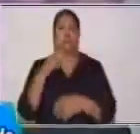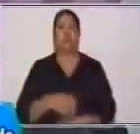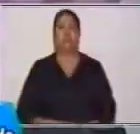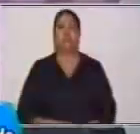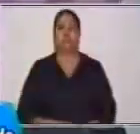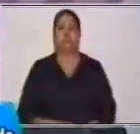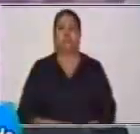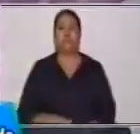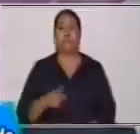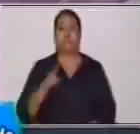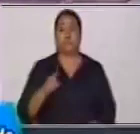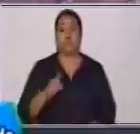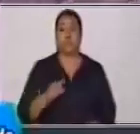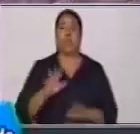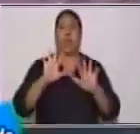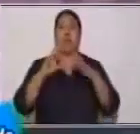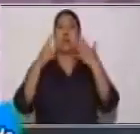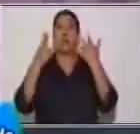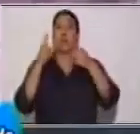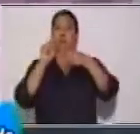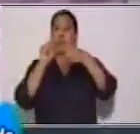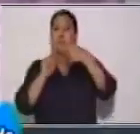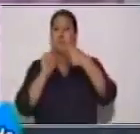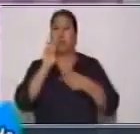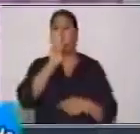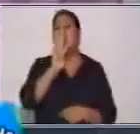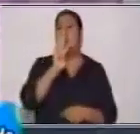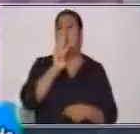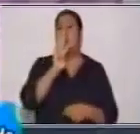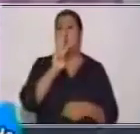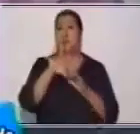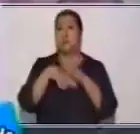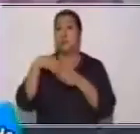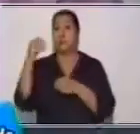Dividido 3 es 6.